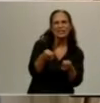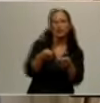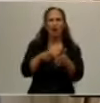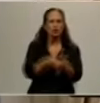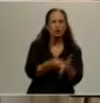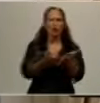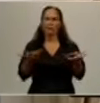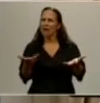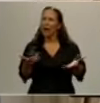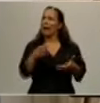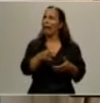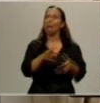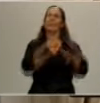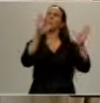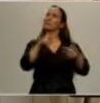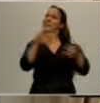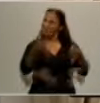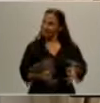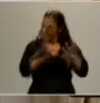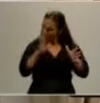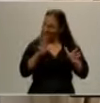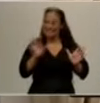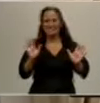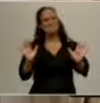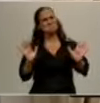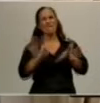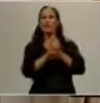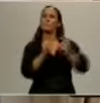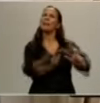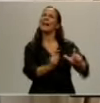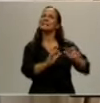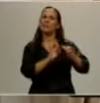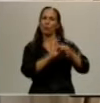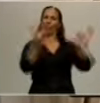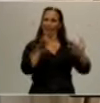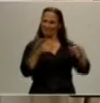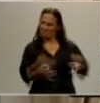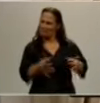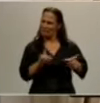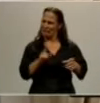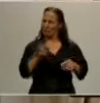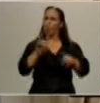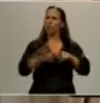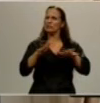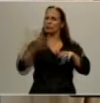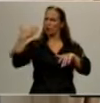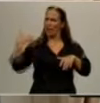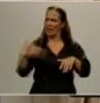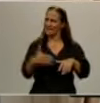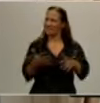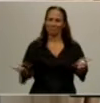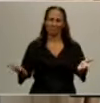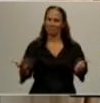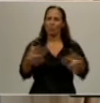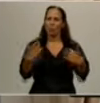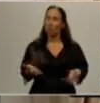sobre la democracia pensando en las cosas que se han escrito y visto en estos últimos tiempos. Por eso creo que la